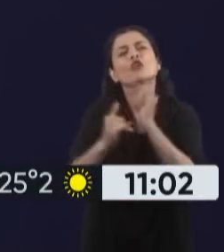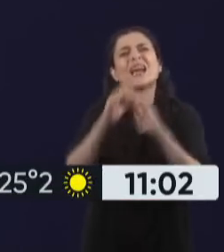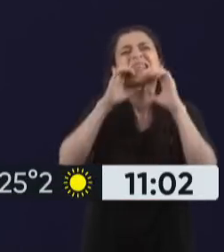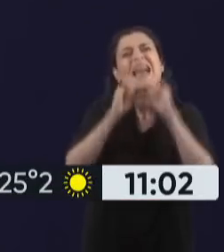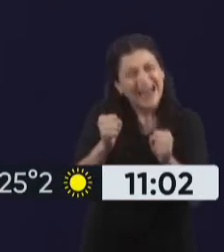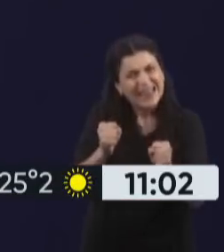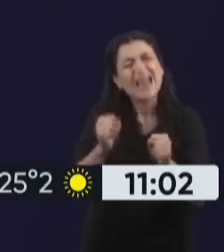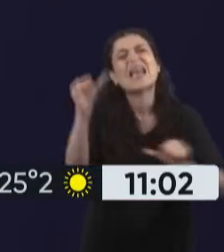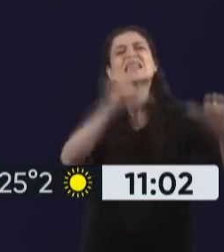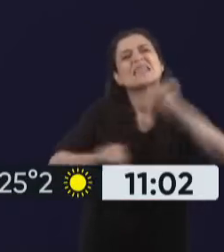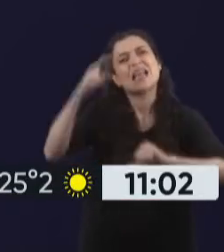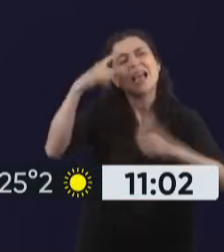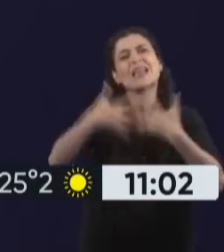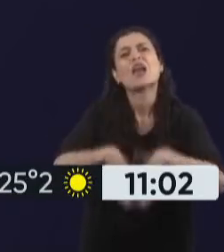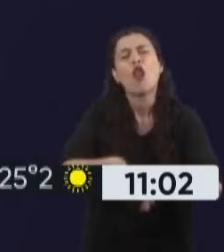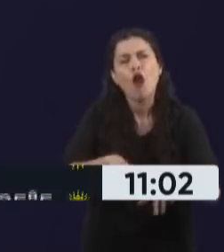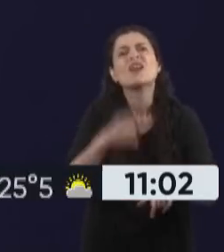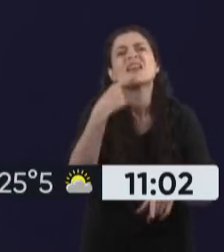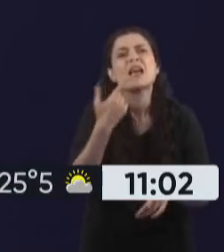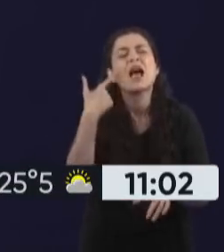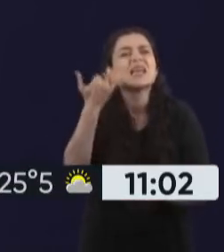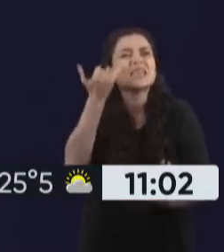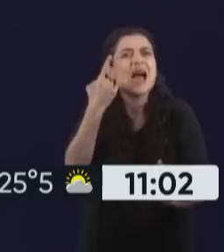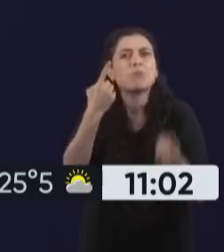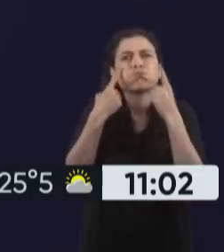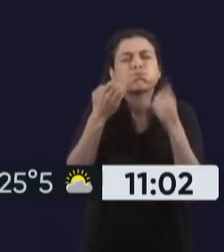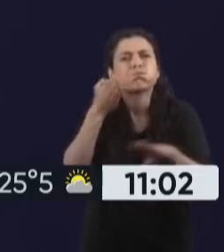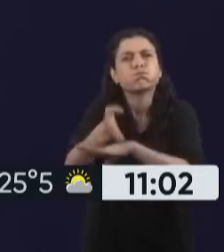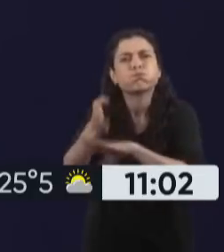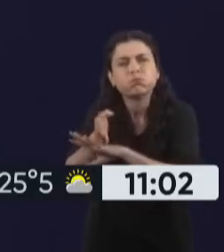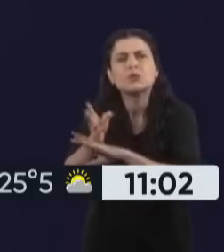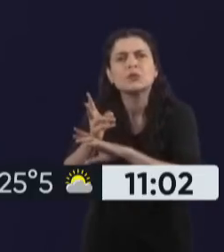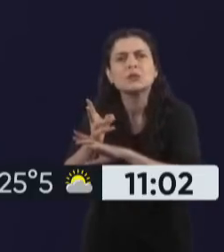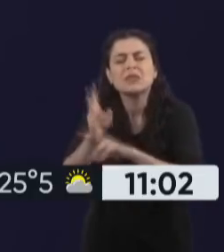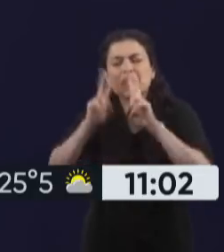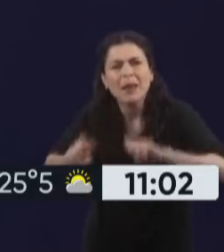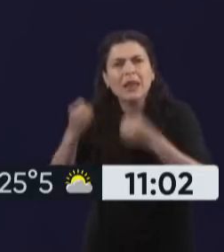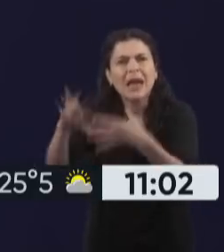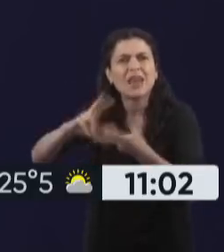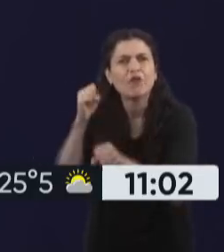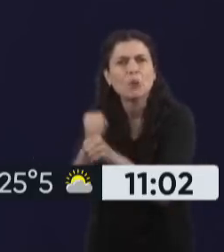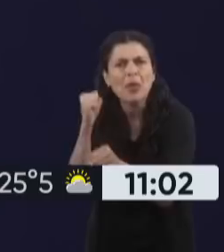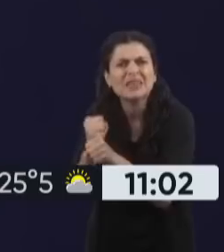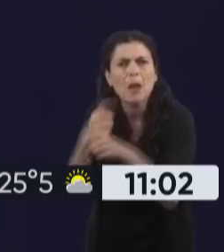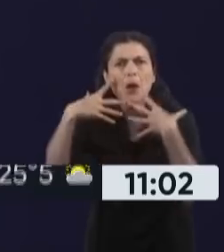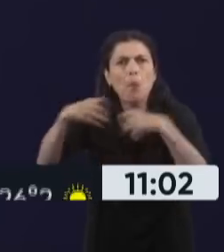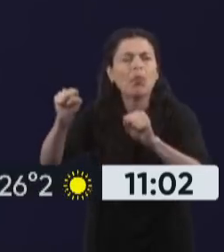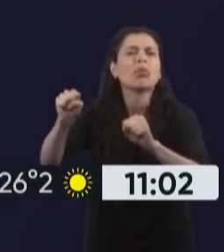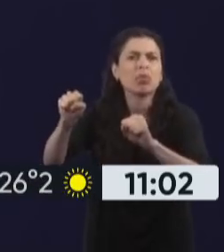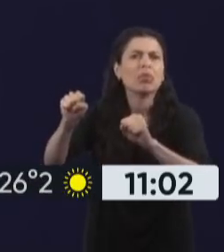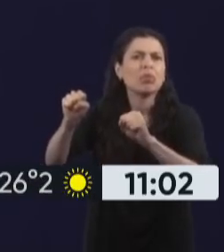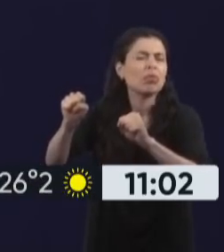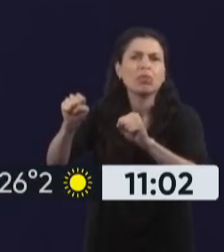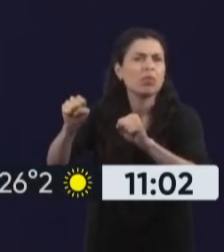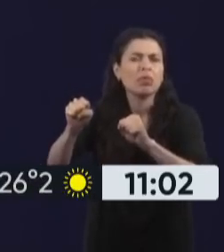de Innovación, Ciencia y Tecnología realizó una auditoría sobre el área y encontró algunos datos, por cierto,